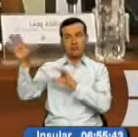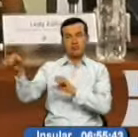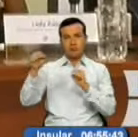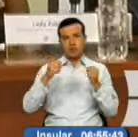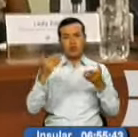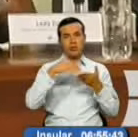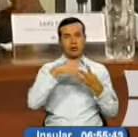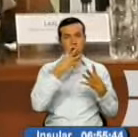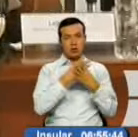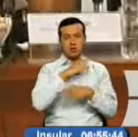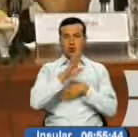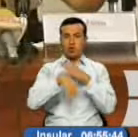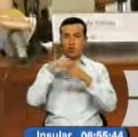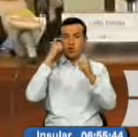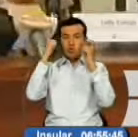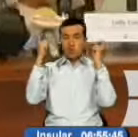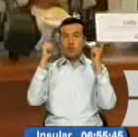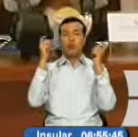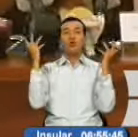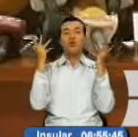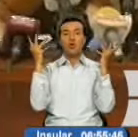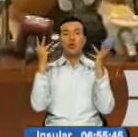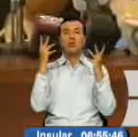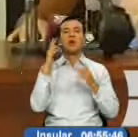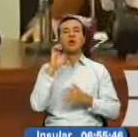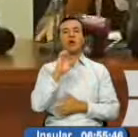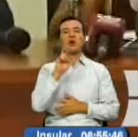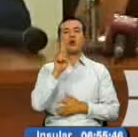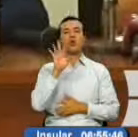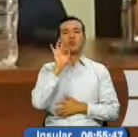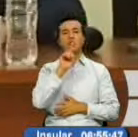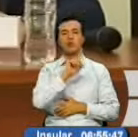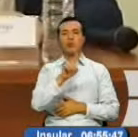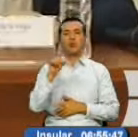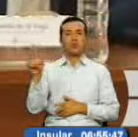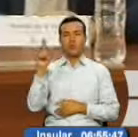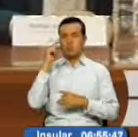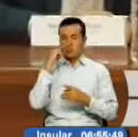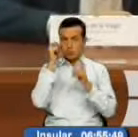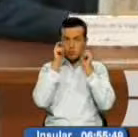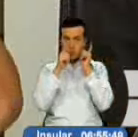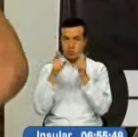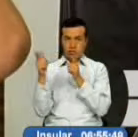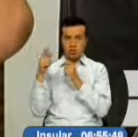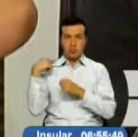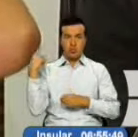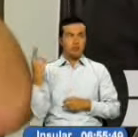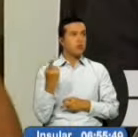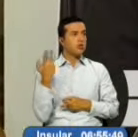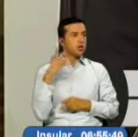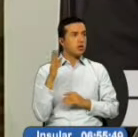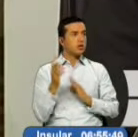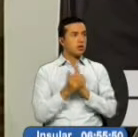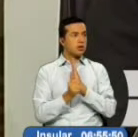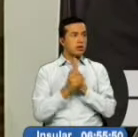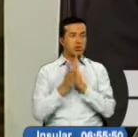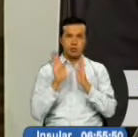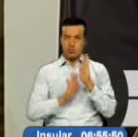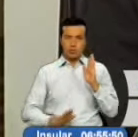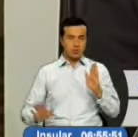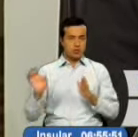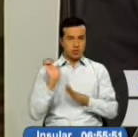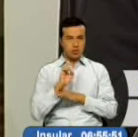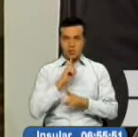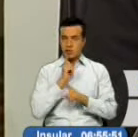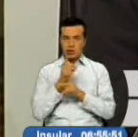detención. Todos bajo el control de la plataforma electrónica del ECU 911. Nosotros vamos a tener una capacidad nacional, una capacidad